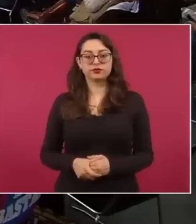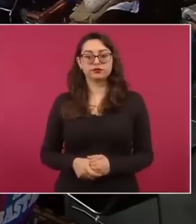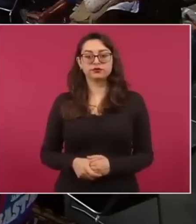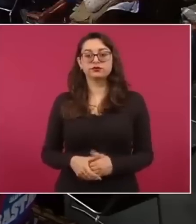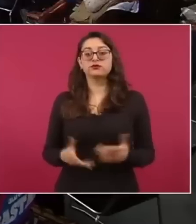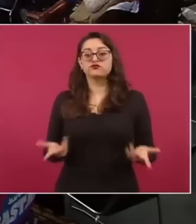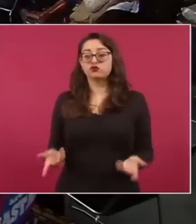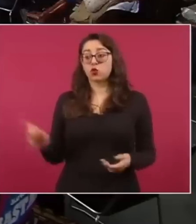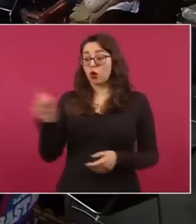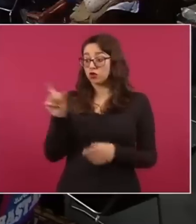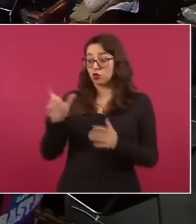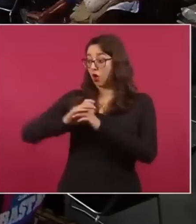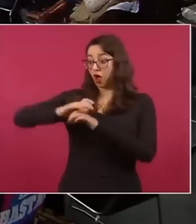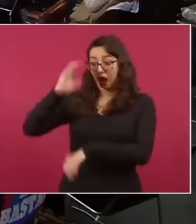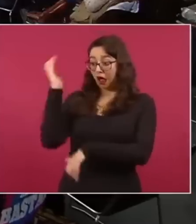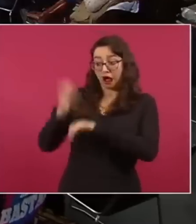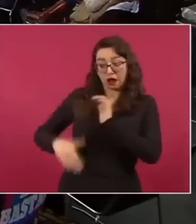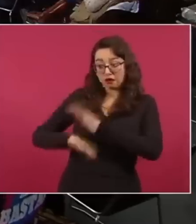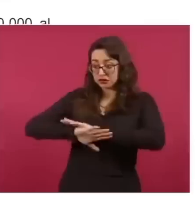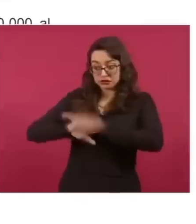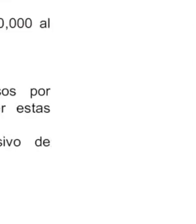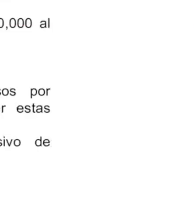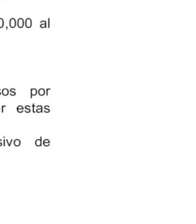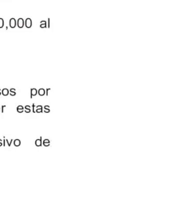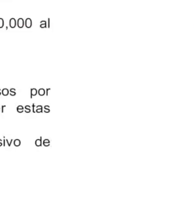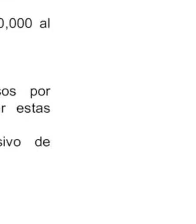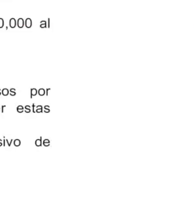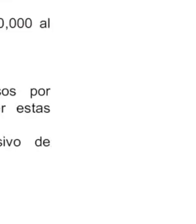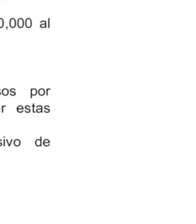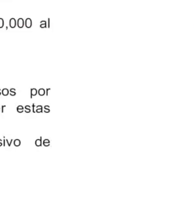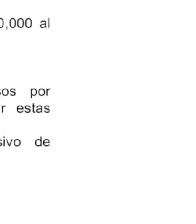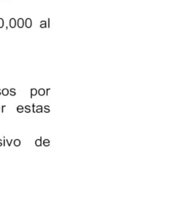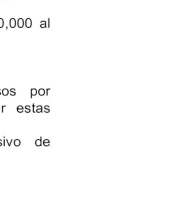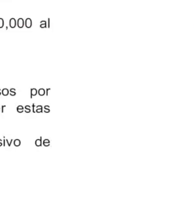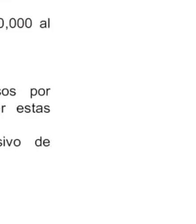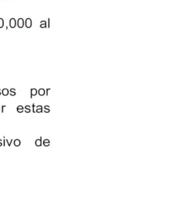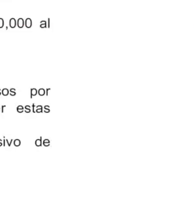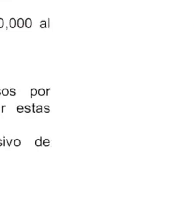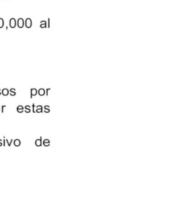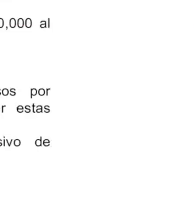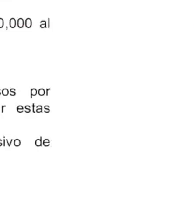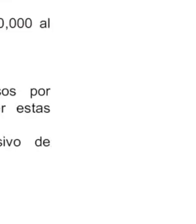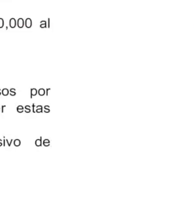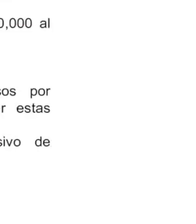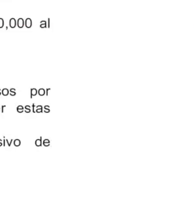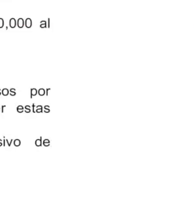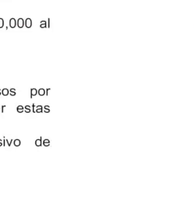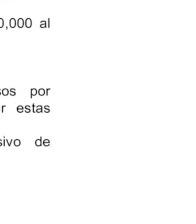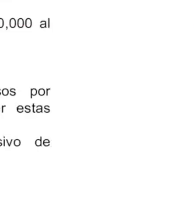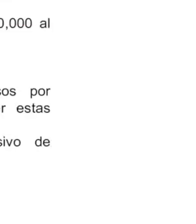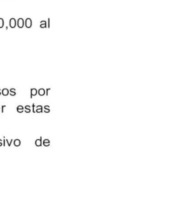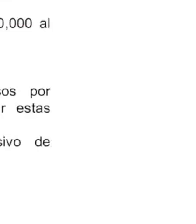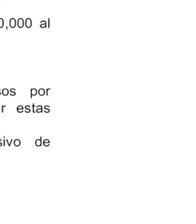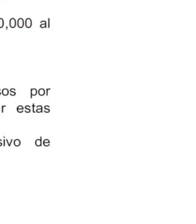los vehículos que tuvieron asignados, se les pagan dos personas de apoyo para estar